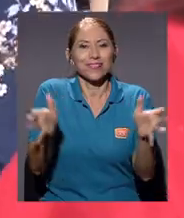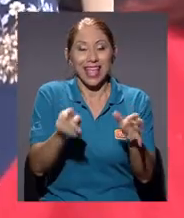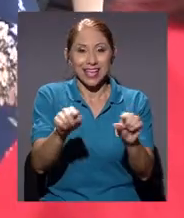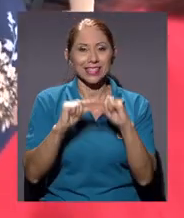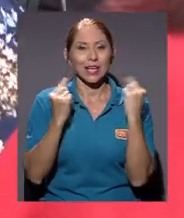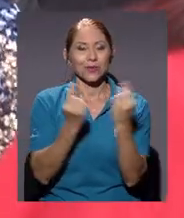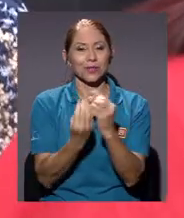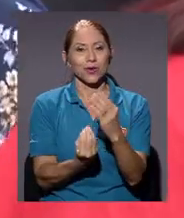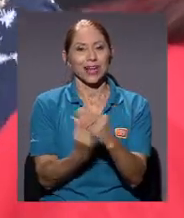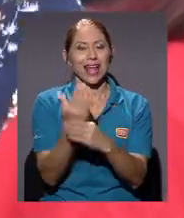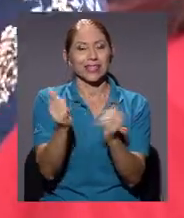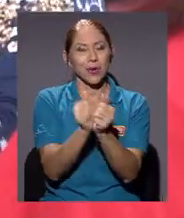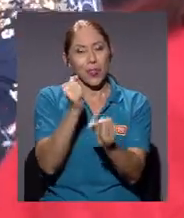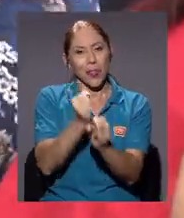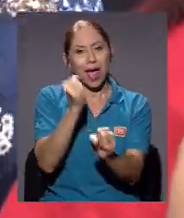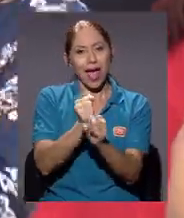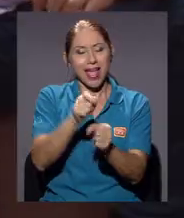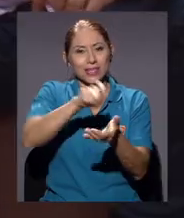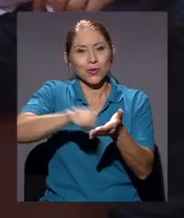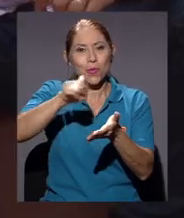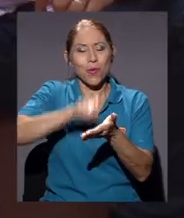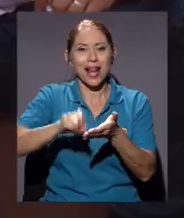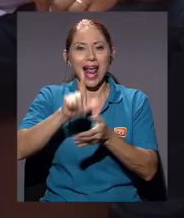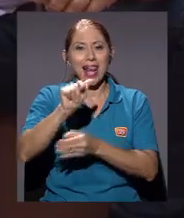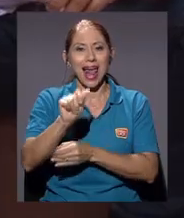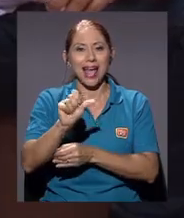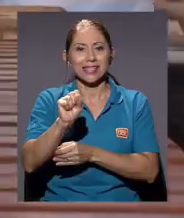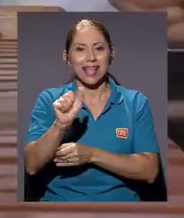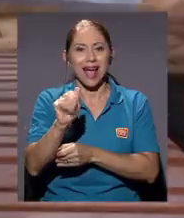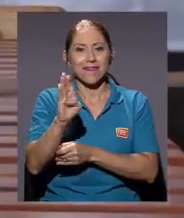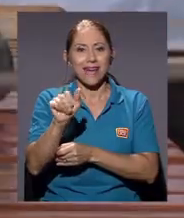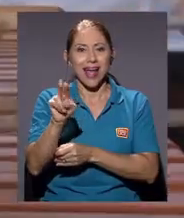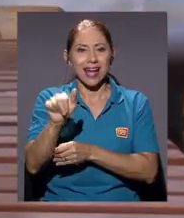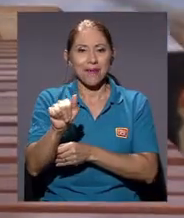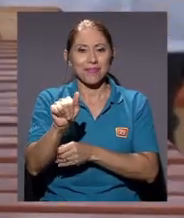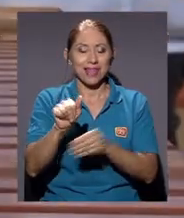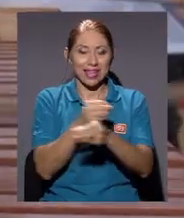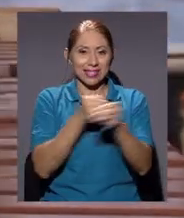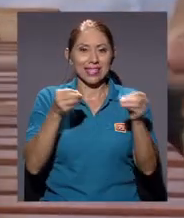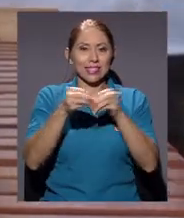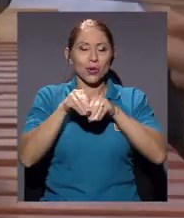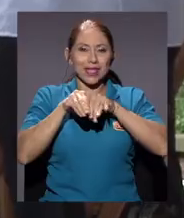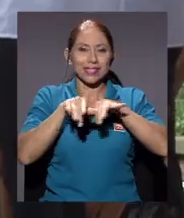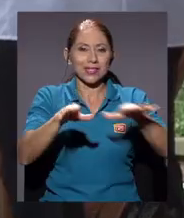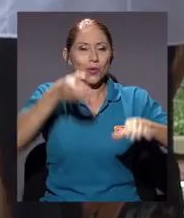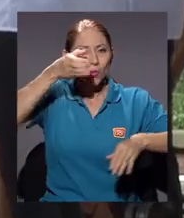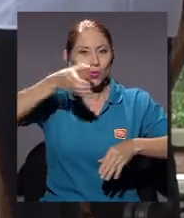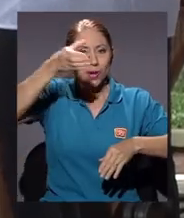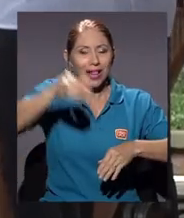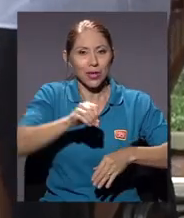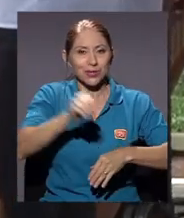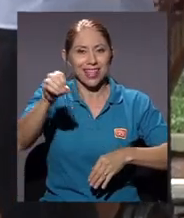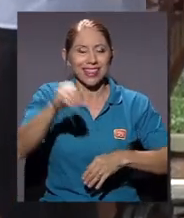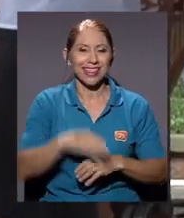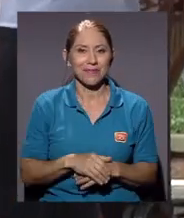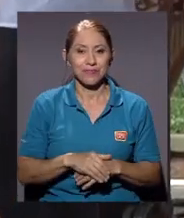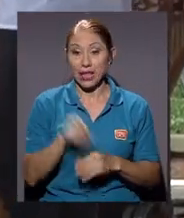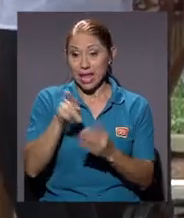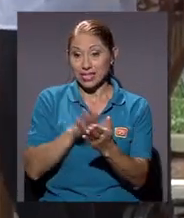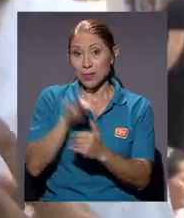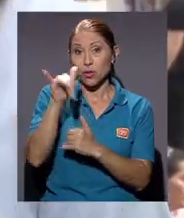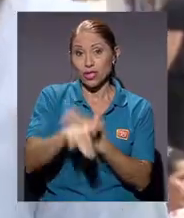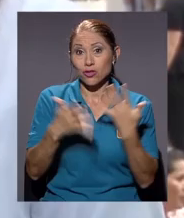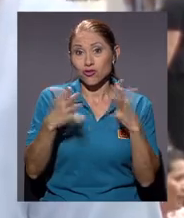agrupación nace gracias a la gestión de la Escuela de la Sabana y la sección de extensión cultural de la sede de Occidente. El proyecto